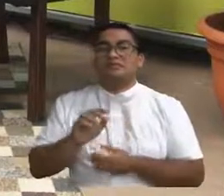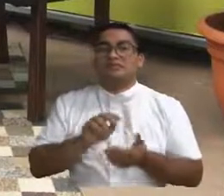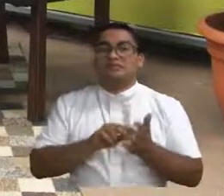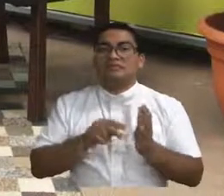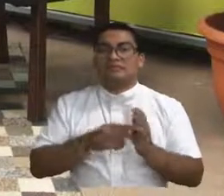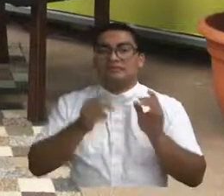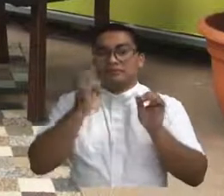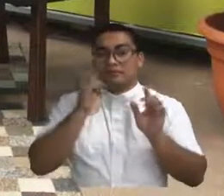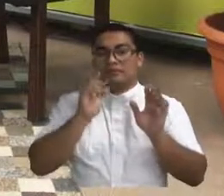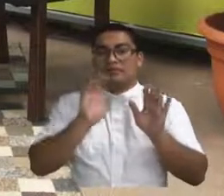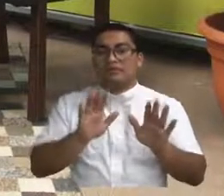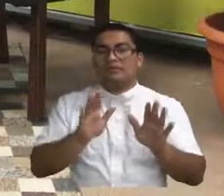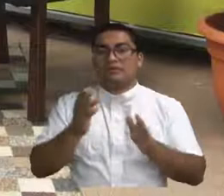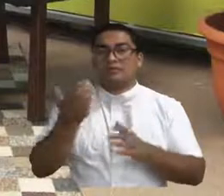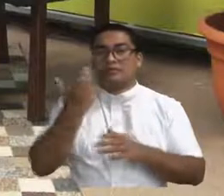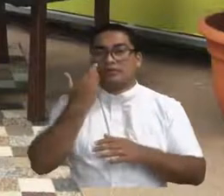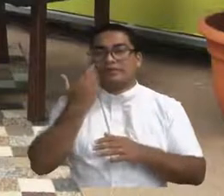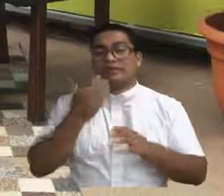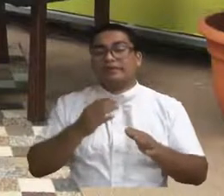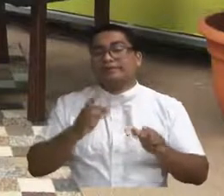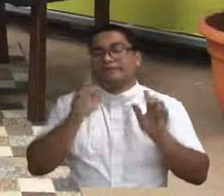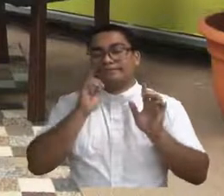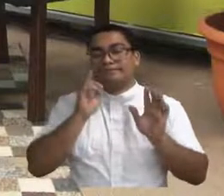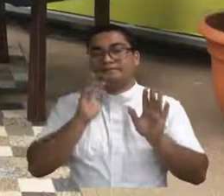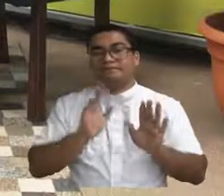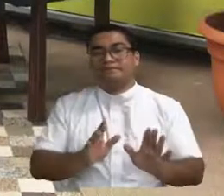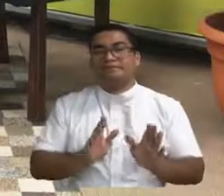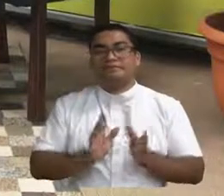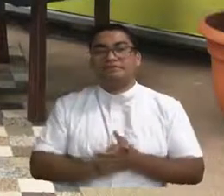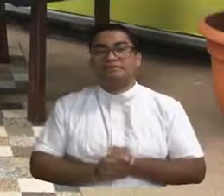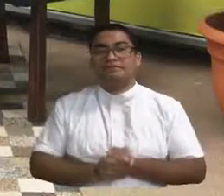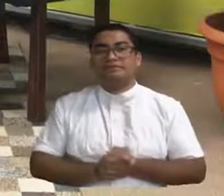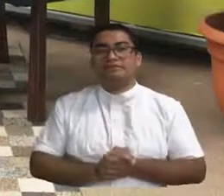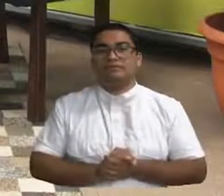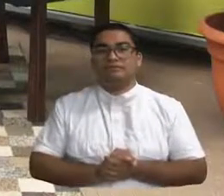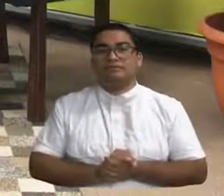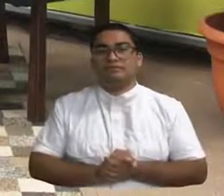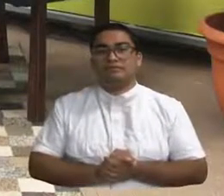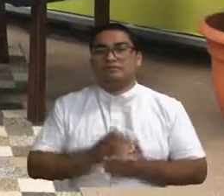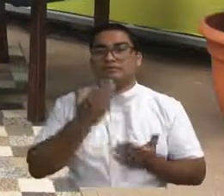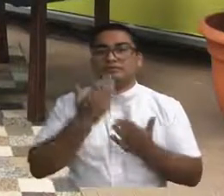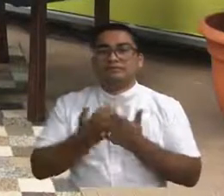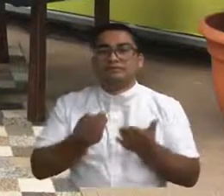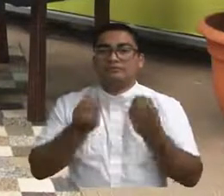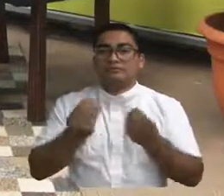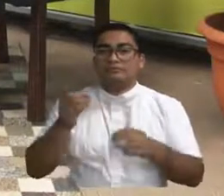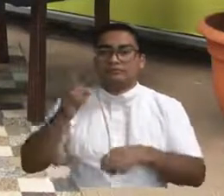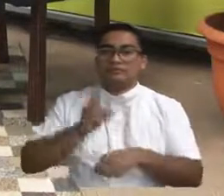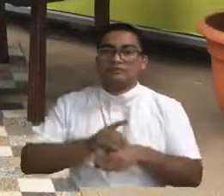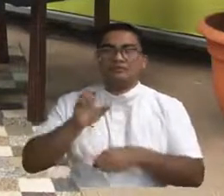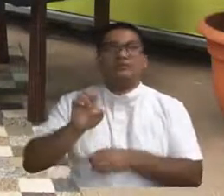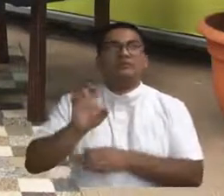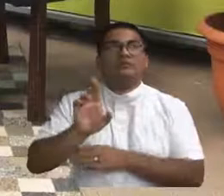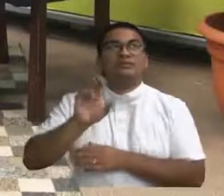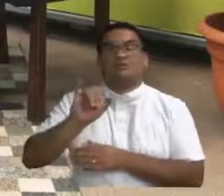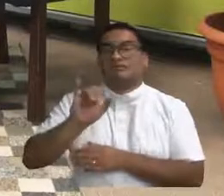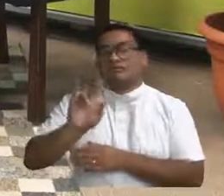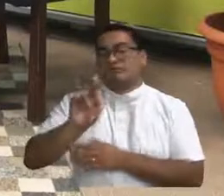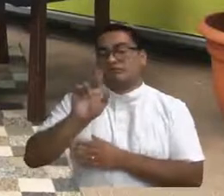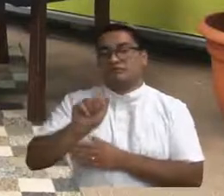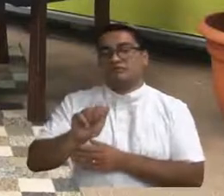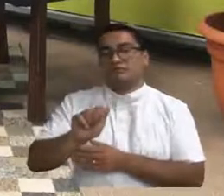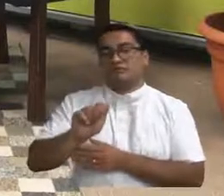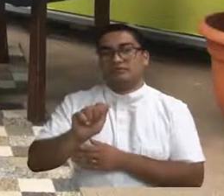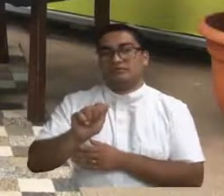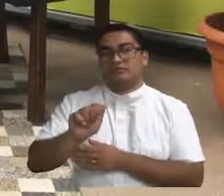Ah, claro, la prevención es mucho más barata que ya cuando está la enfermedad. Ok. Le agradecemos, doctora Erika Gutiérrez, pediatra